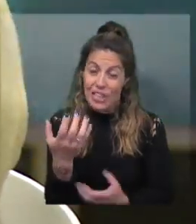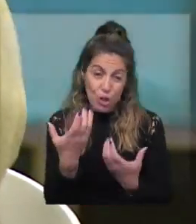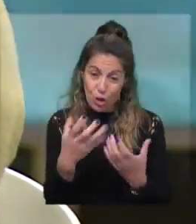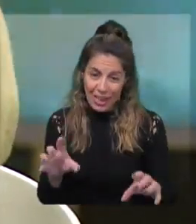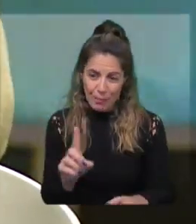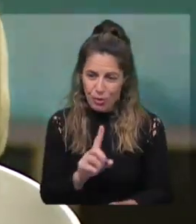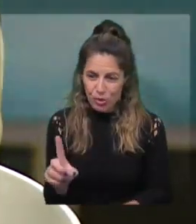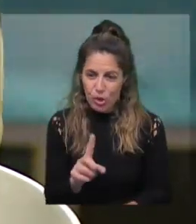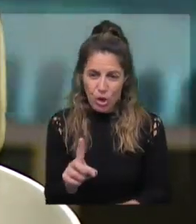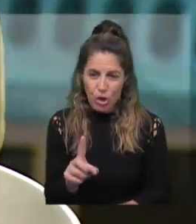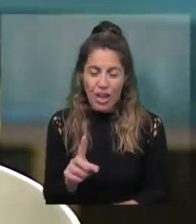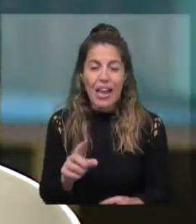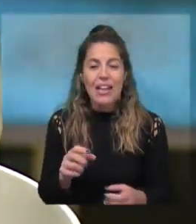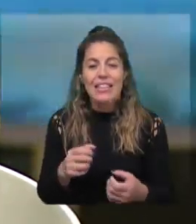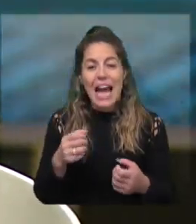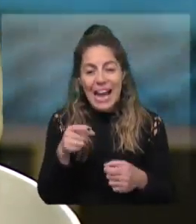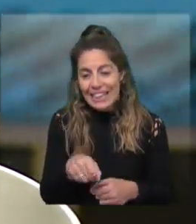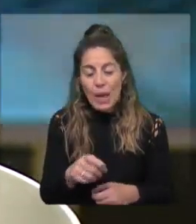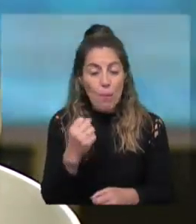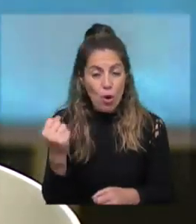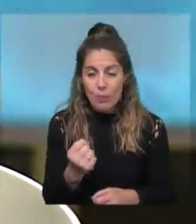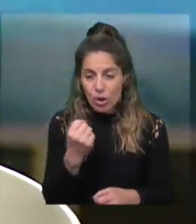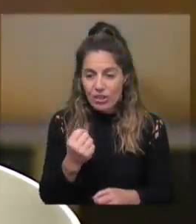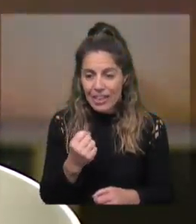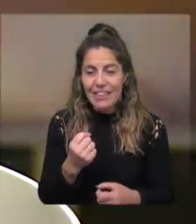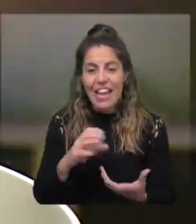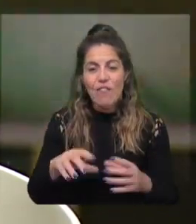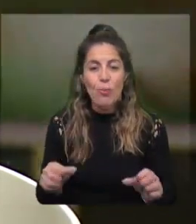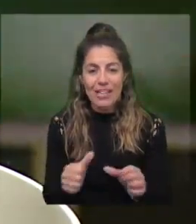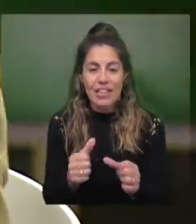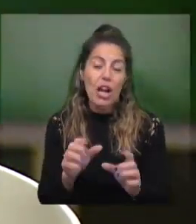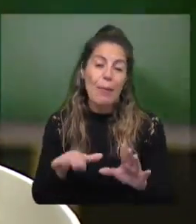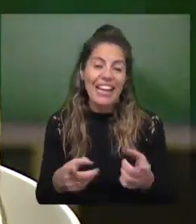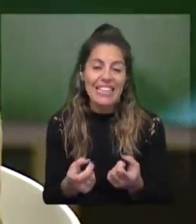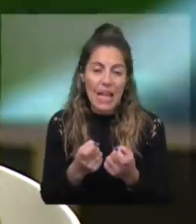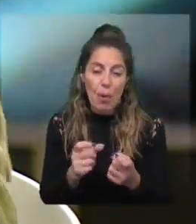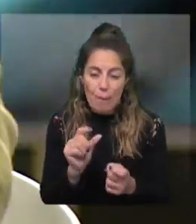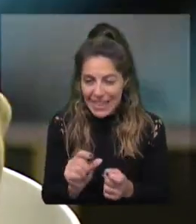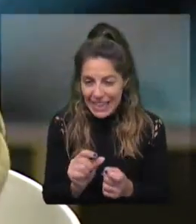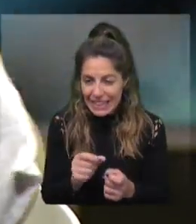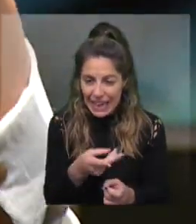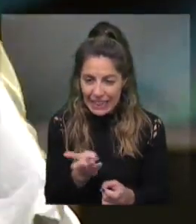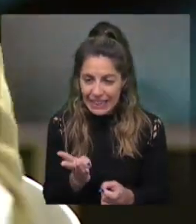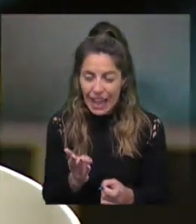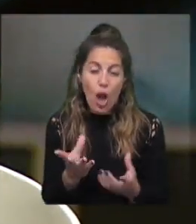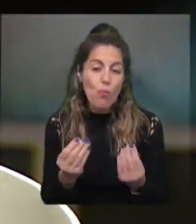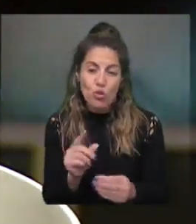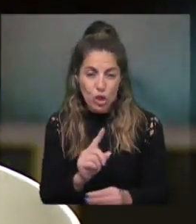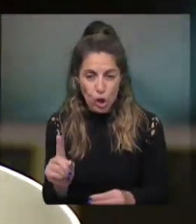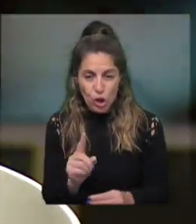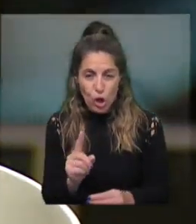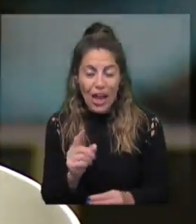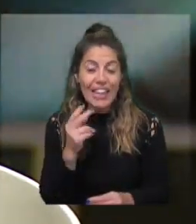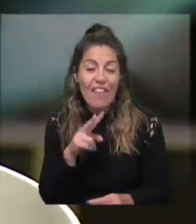queremos. La formulación ahí es muy importante también. De repente necesitamos pequeñas cantidades, no tanto,